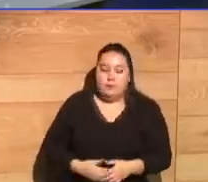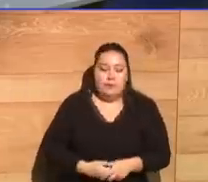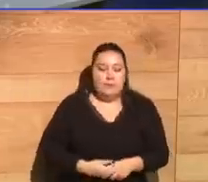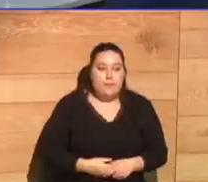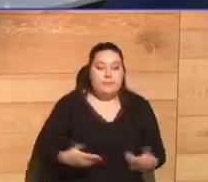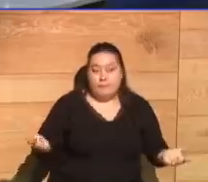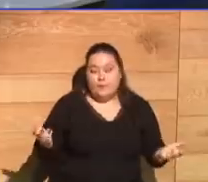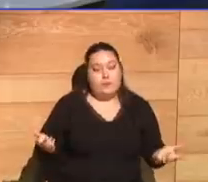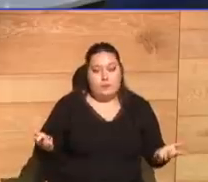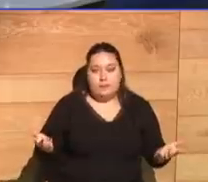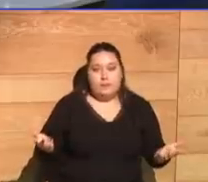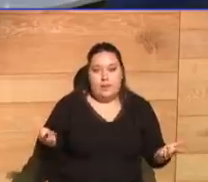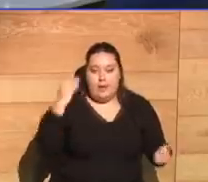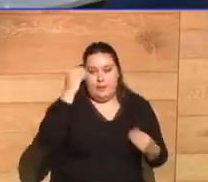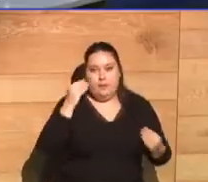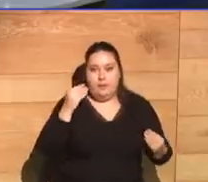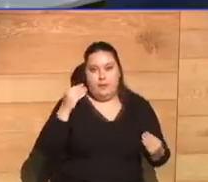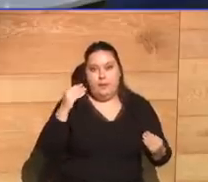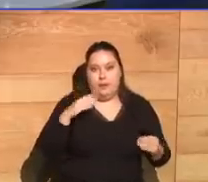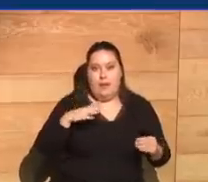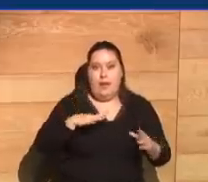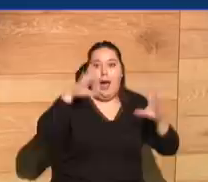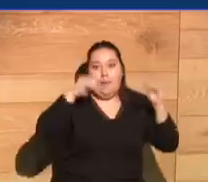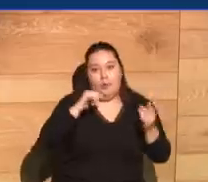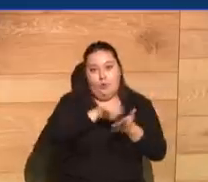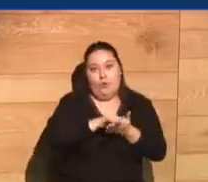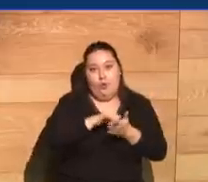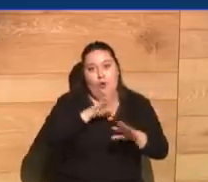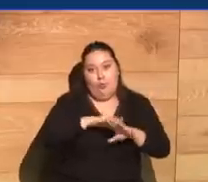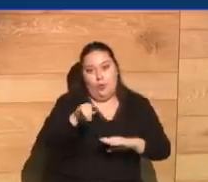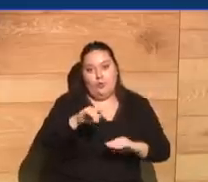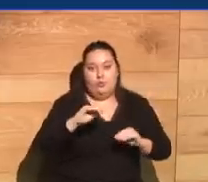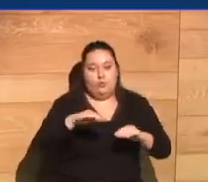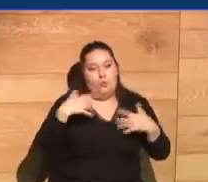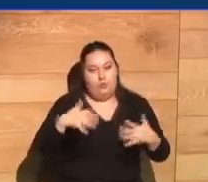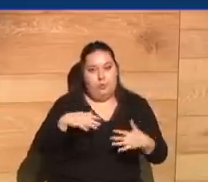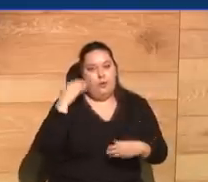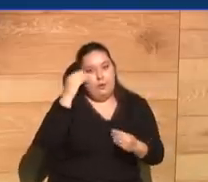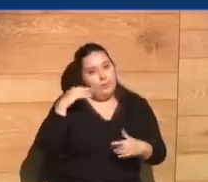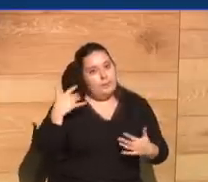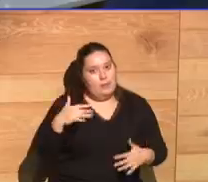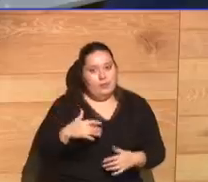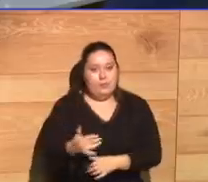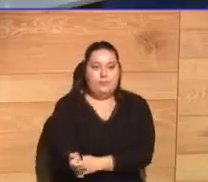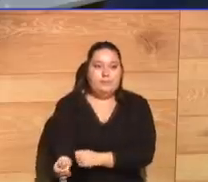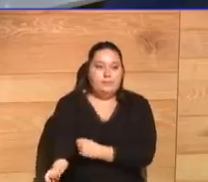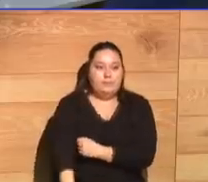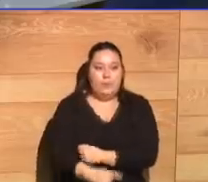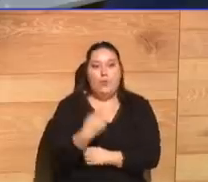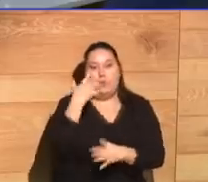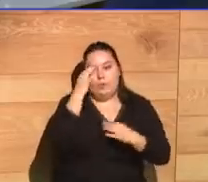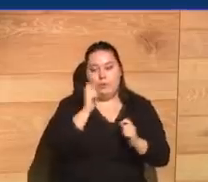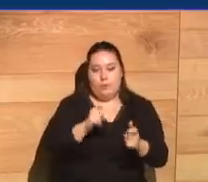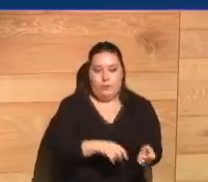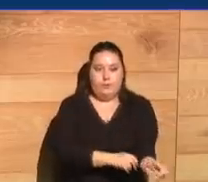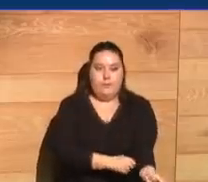que ir muy a lo grande para pensar que el apagón de Nueva York es culpa tuya. Ahí... La que estoy liando. Os doy un dato... Para